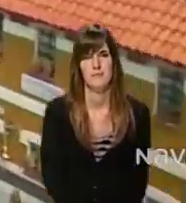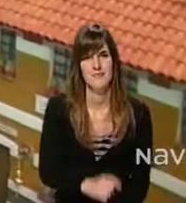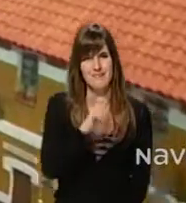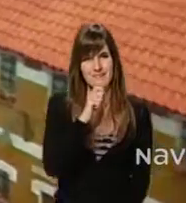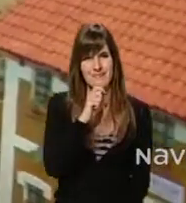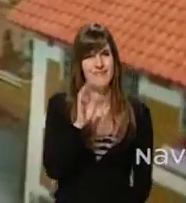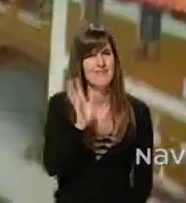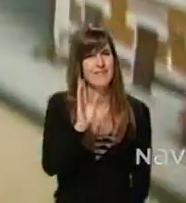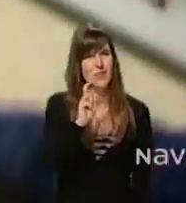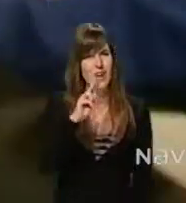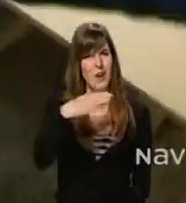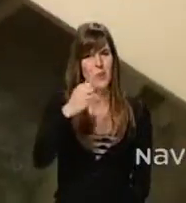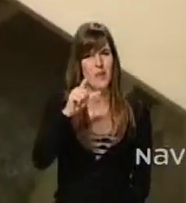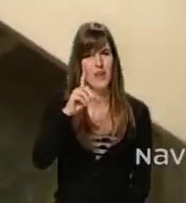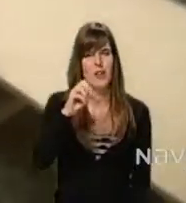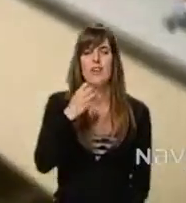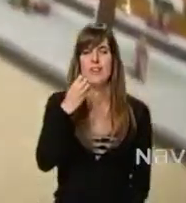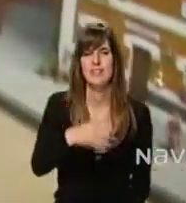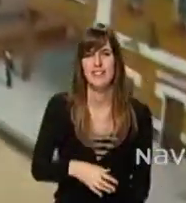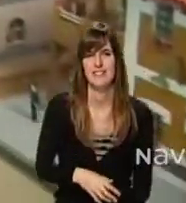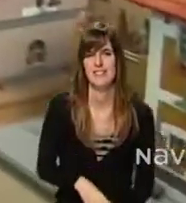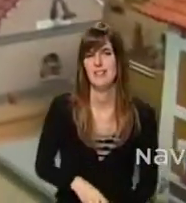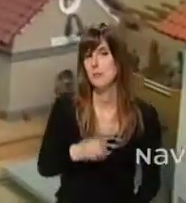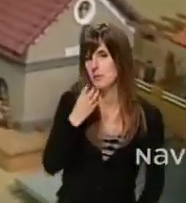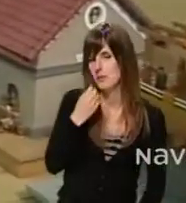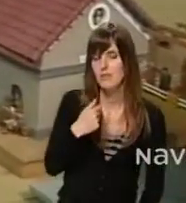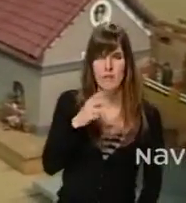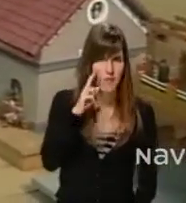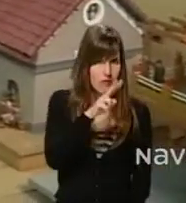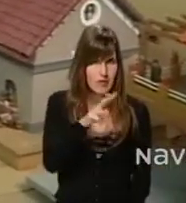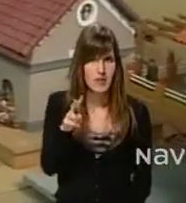Hola, Ubaldo. ¿Qué Hola. tal? Aquí,